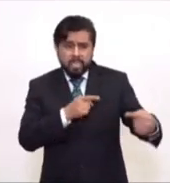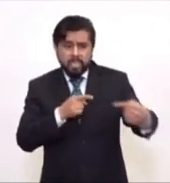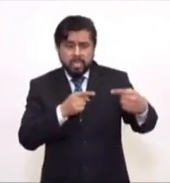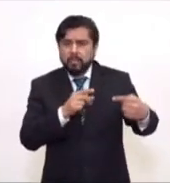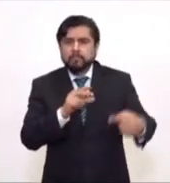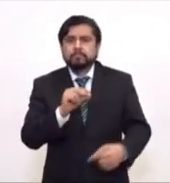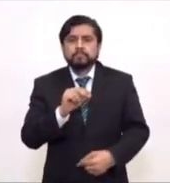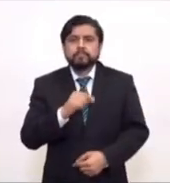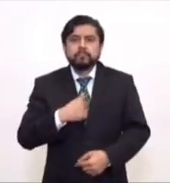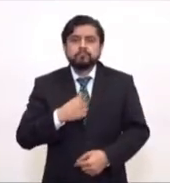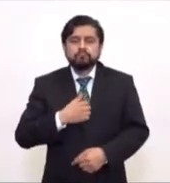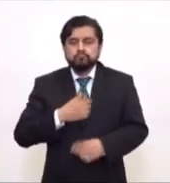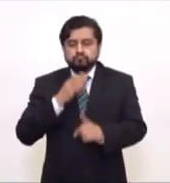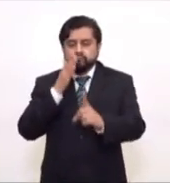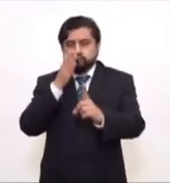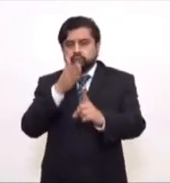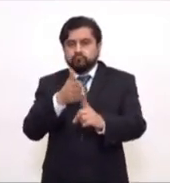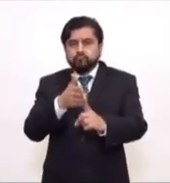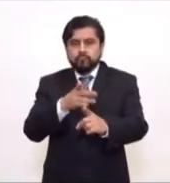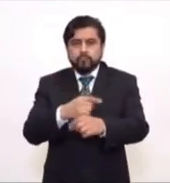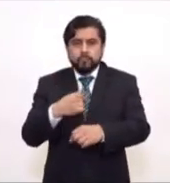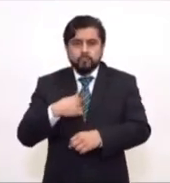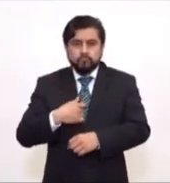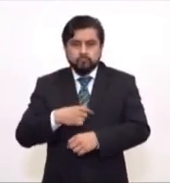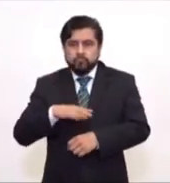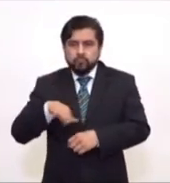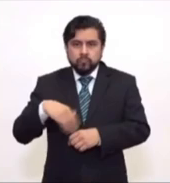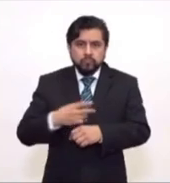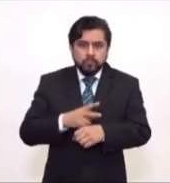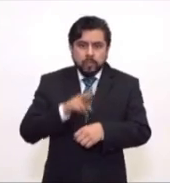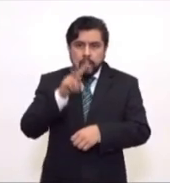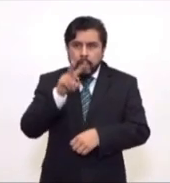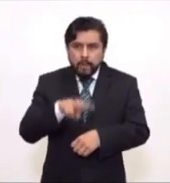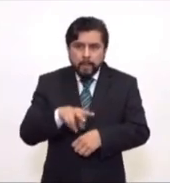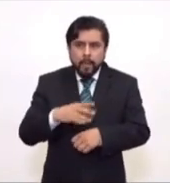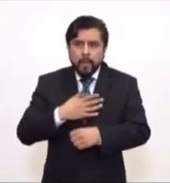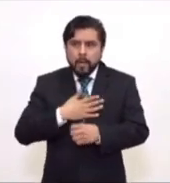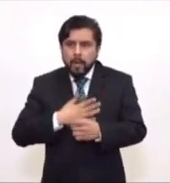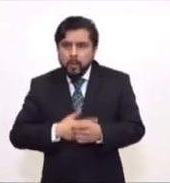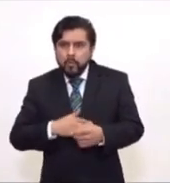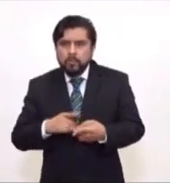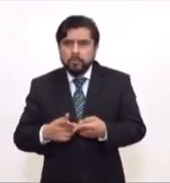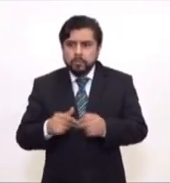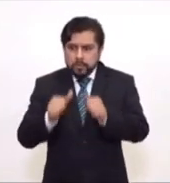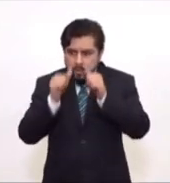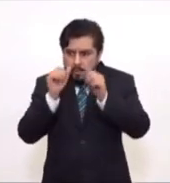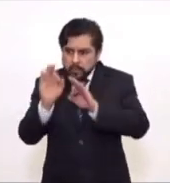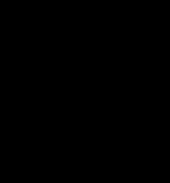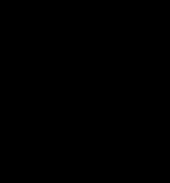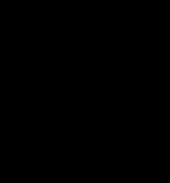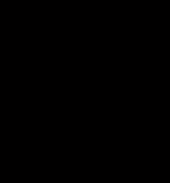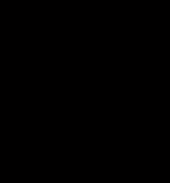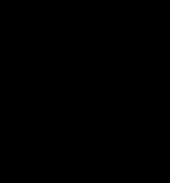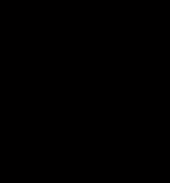tema, sino sencillamente la verdad, la justicia y la reparación de la línea 12.